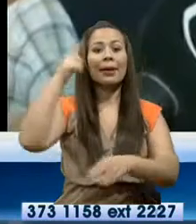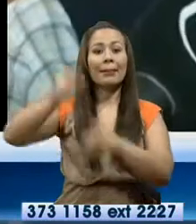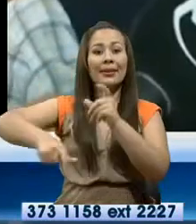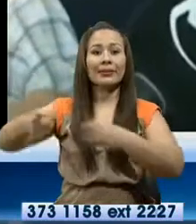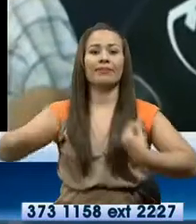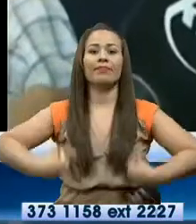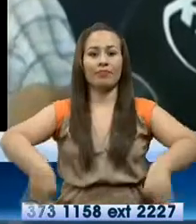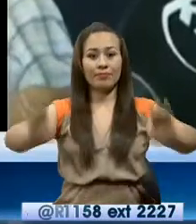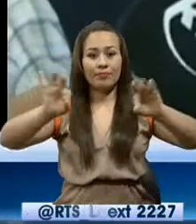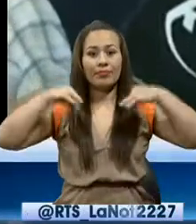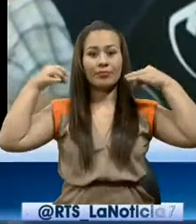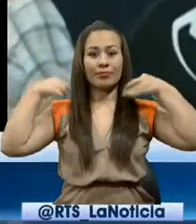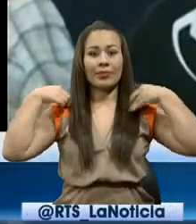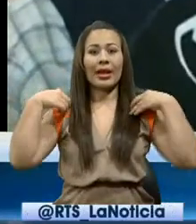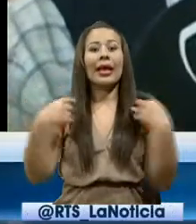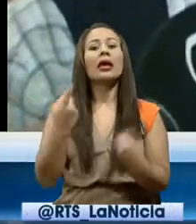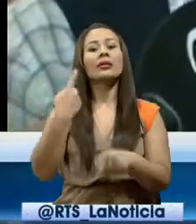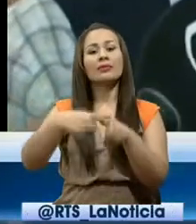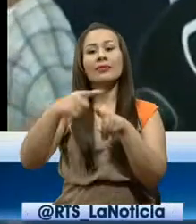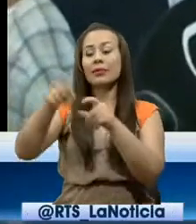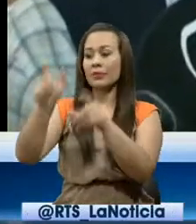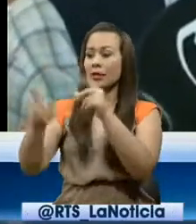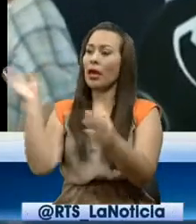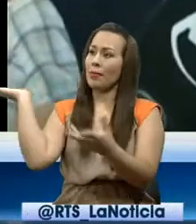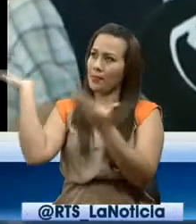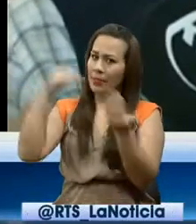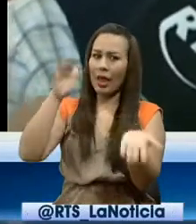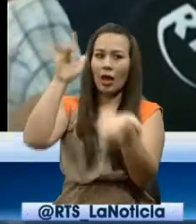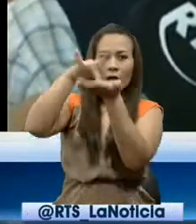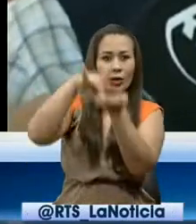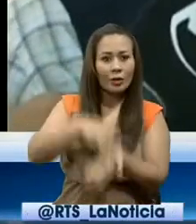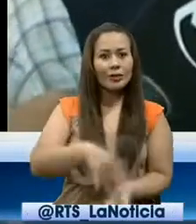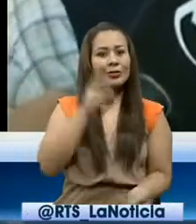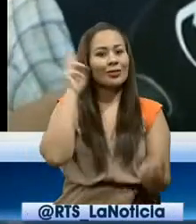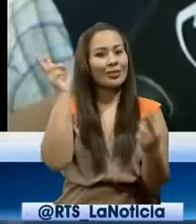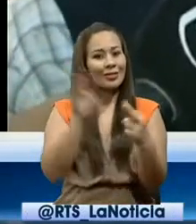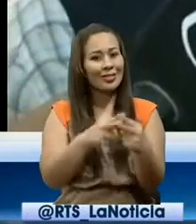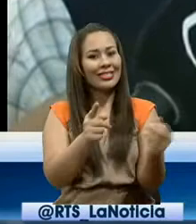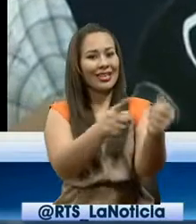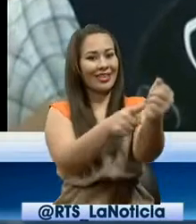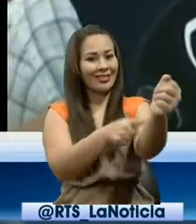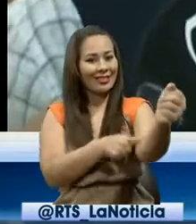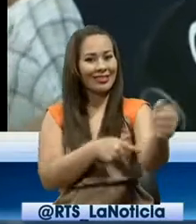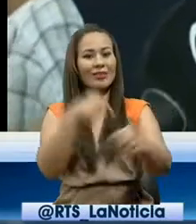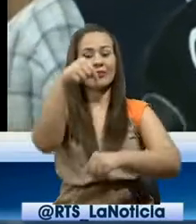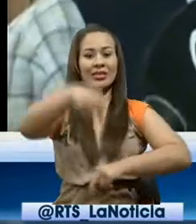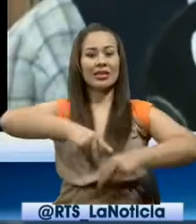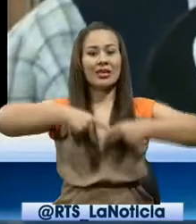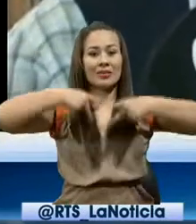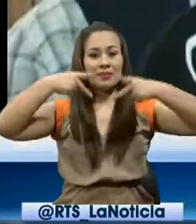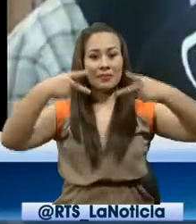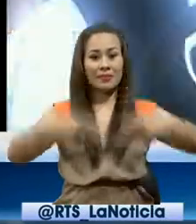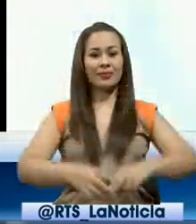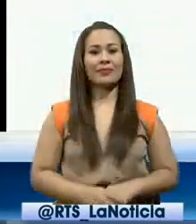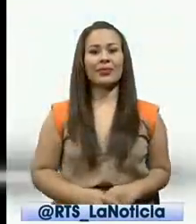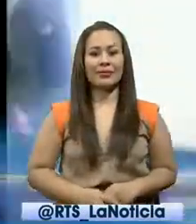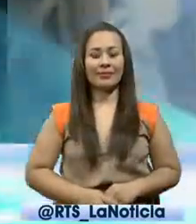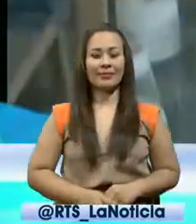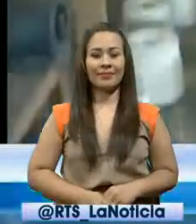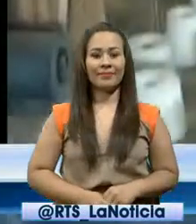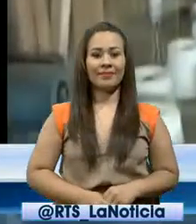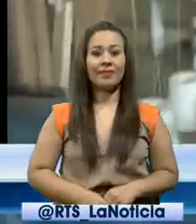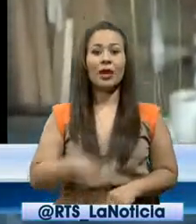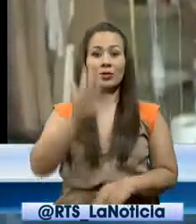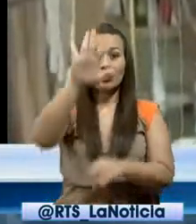Bien, es importante que la gente conozca, para que vean las costumbres de la gente, cómo vive acá los indígenas saraguros.